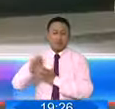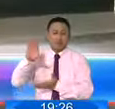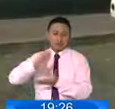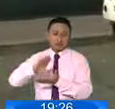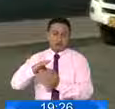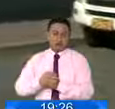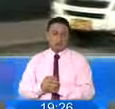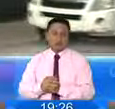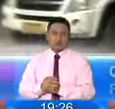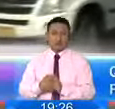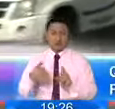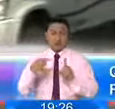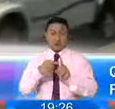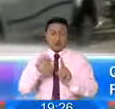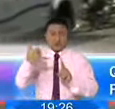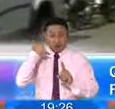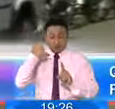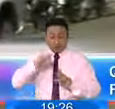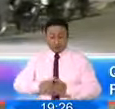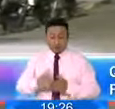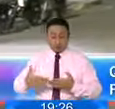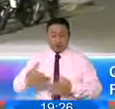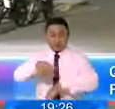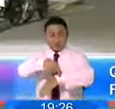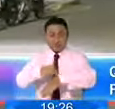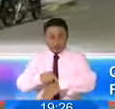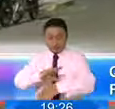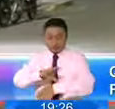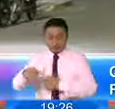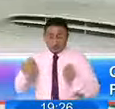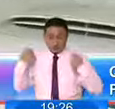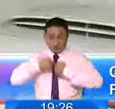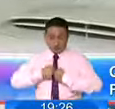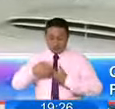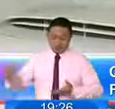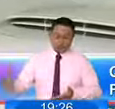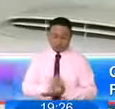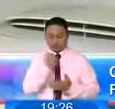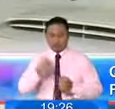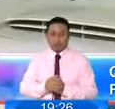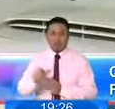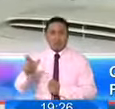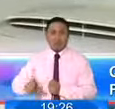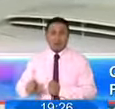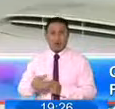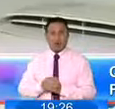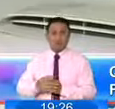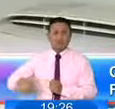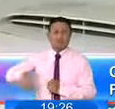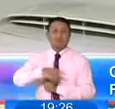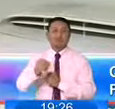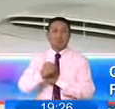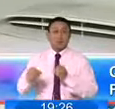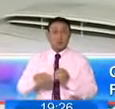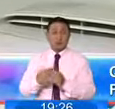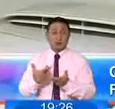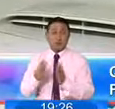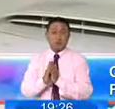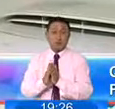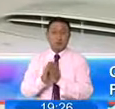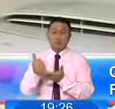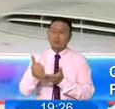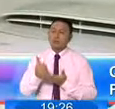El sospechoso le quitó el celular, la billetera, reloj y la chaqueta. La víctima, mal herida, regresó hasta la oficina, donde pidió ayuda al